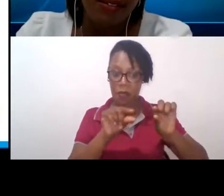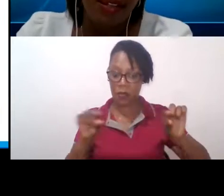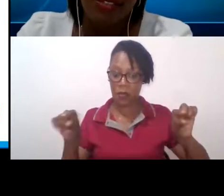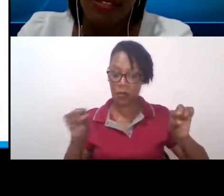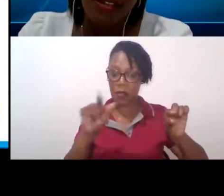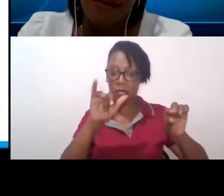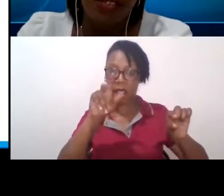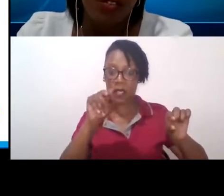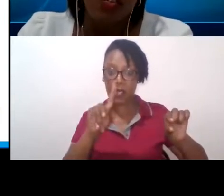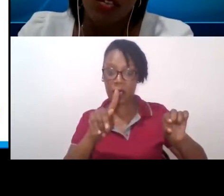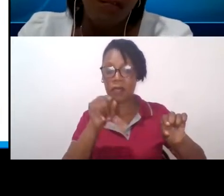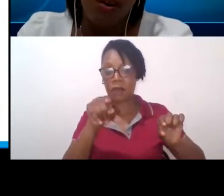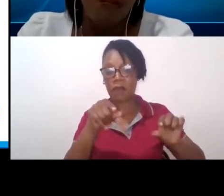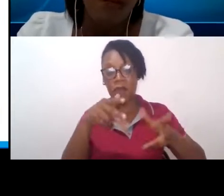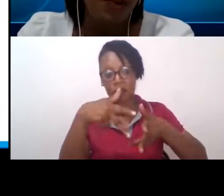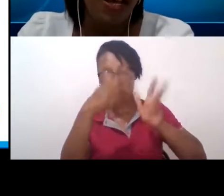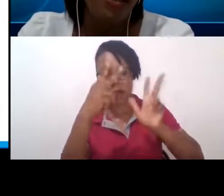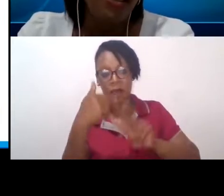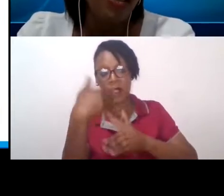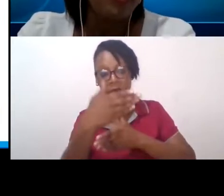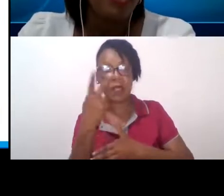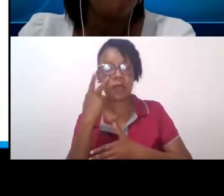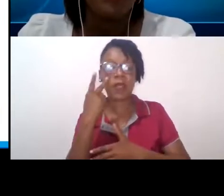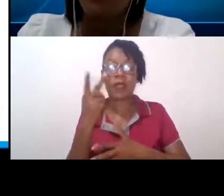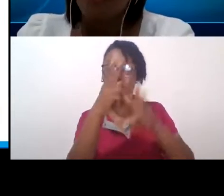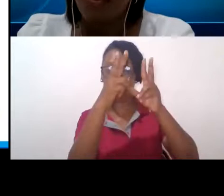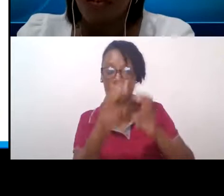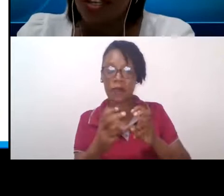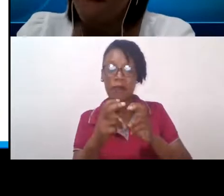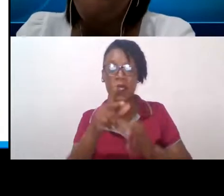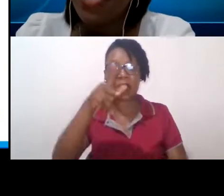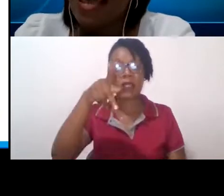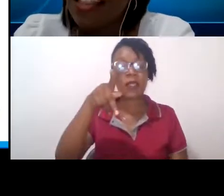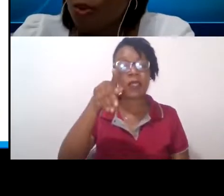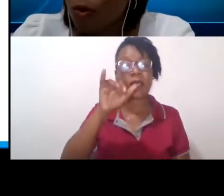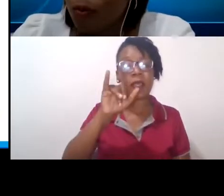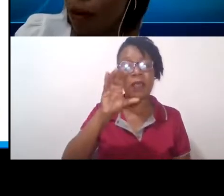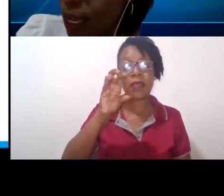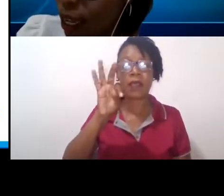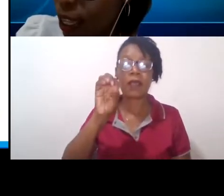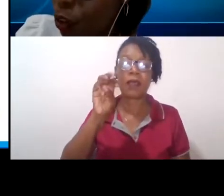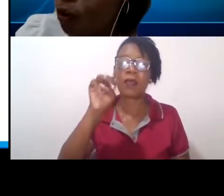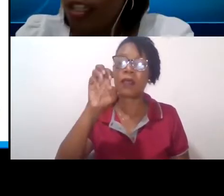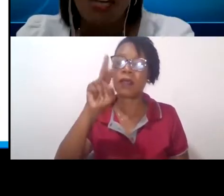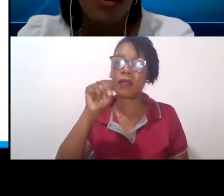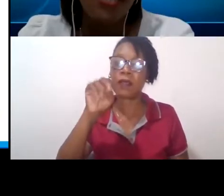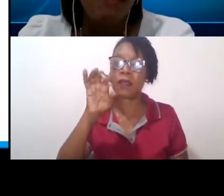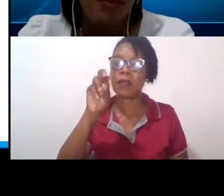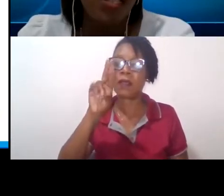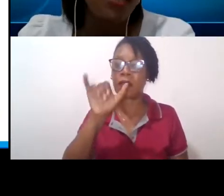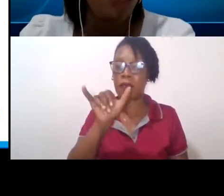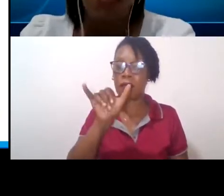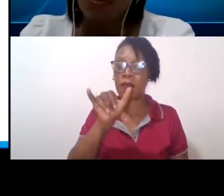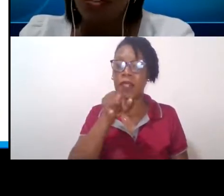las, estas capacitaciones, ustedes las van a poder bajar, que se llama Picto Memory. Me encantó, y creo que